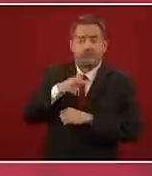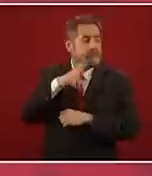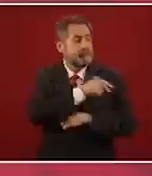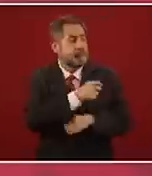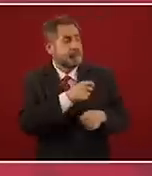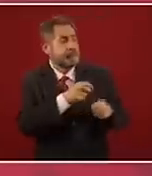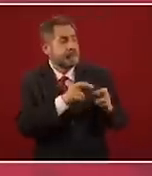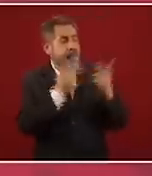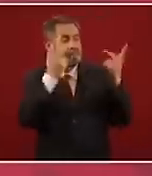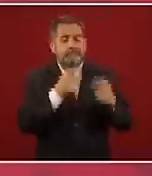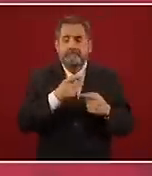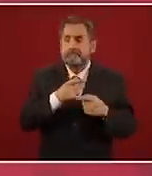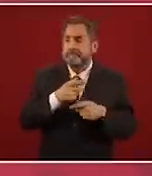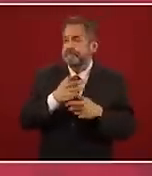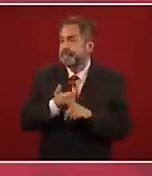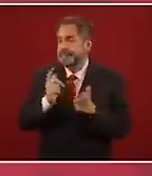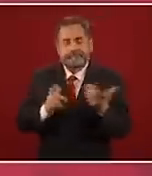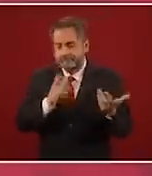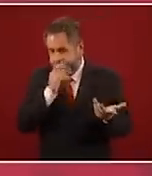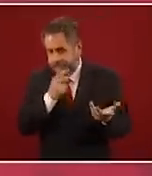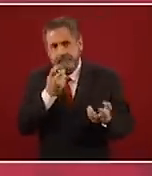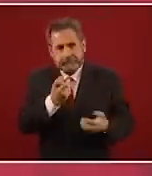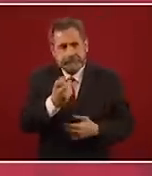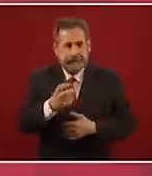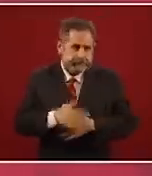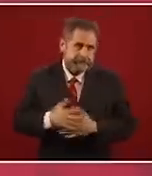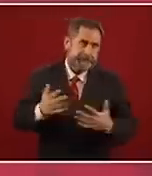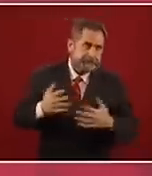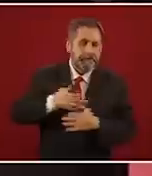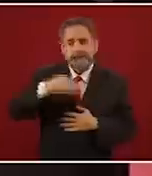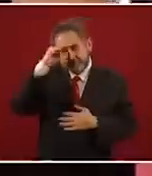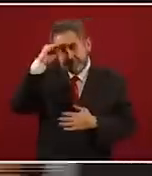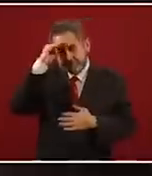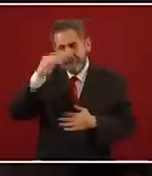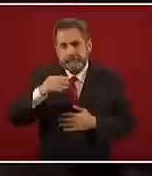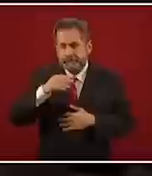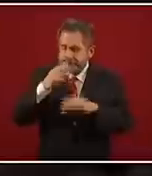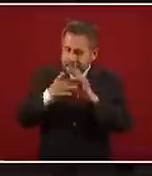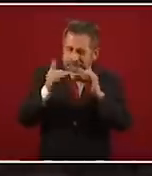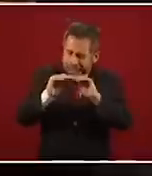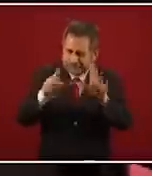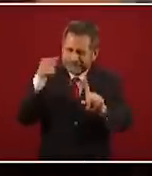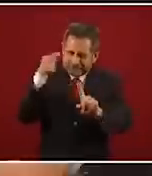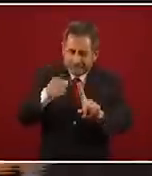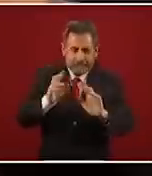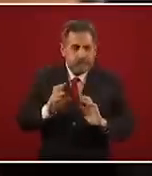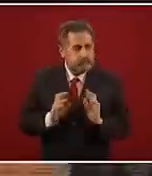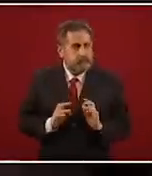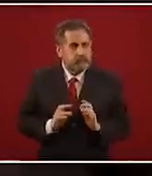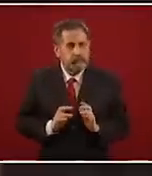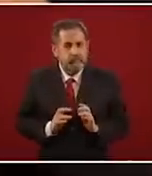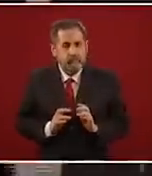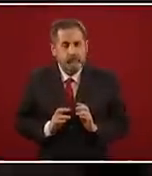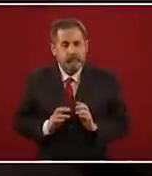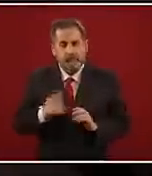me gustaría, para precisar sobre esto, porque si no vamos a seguir con lo mismo, aunque